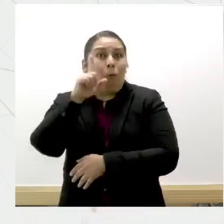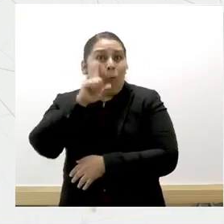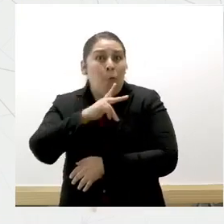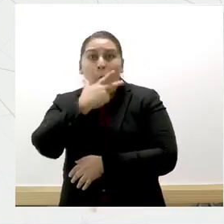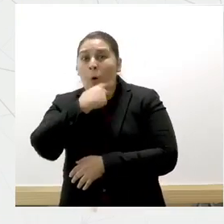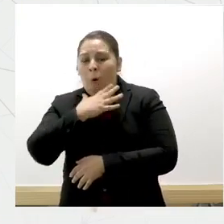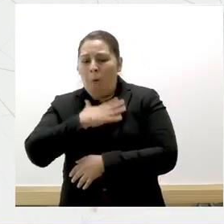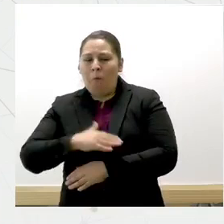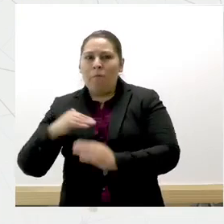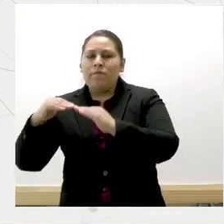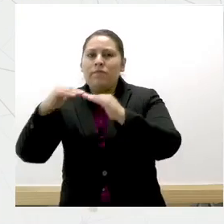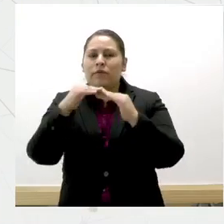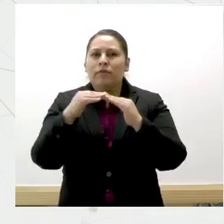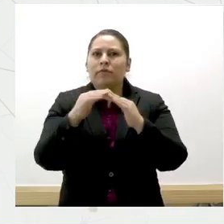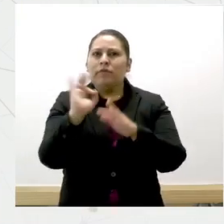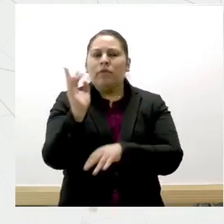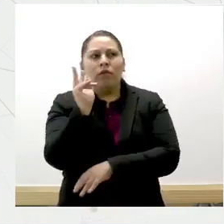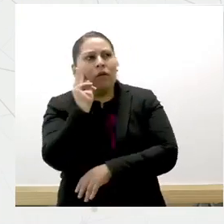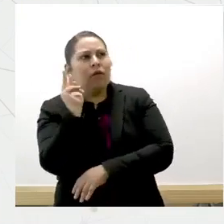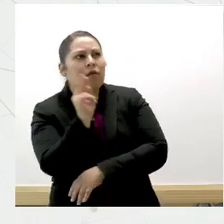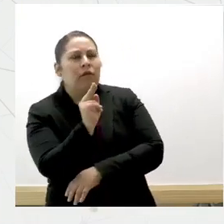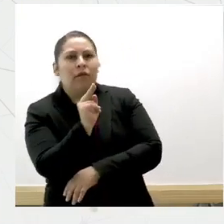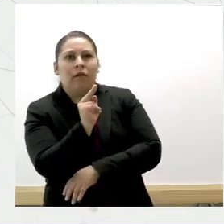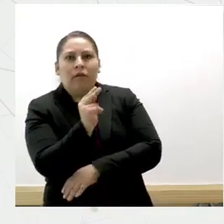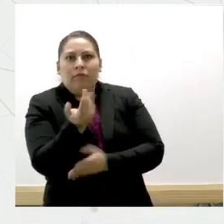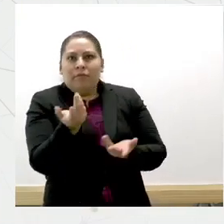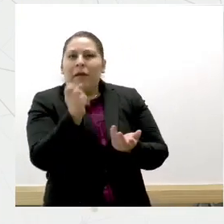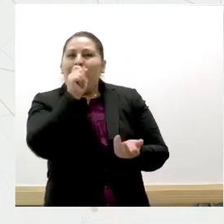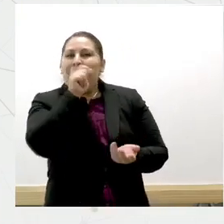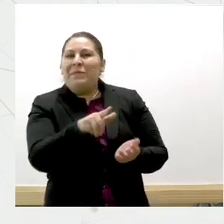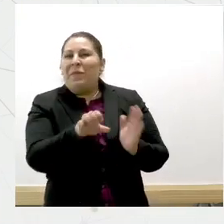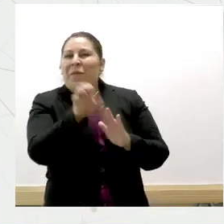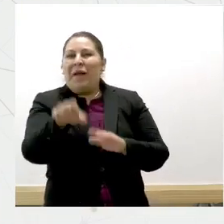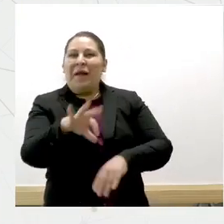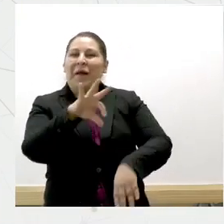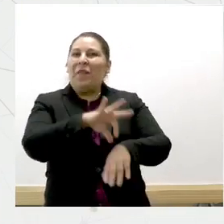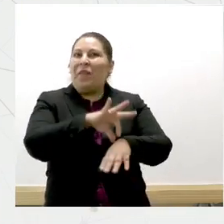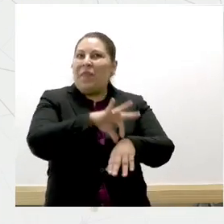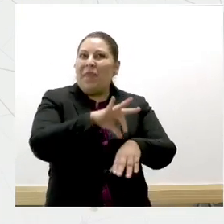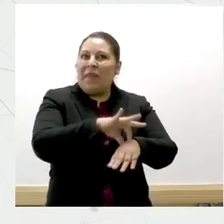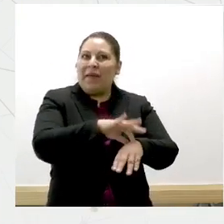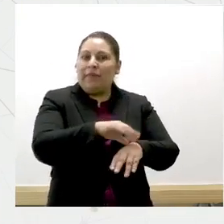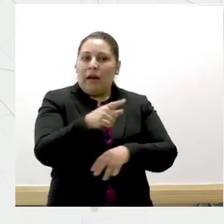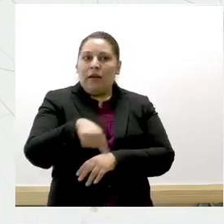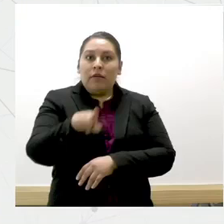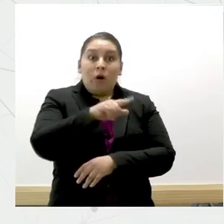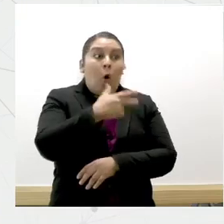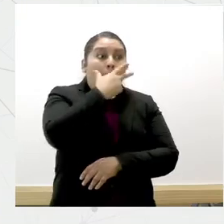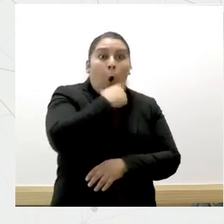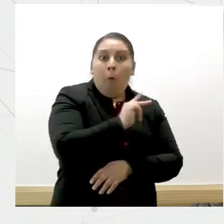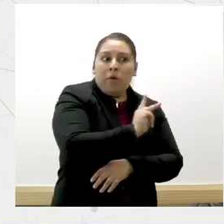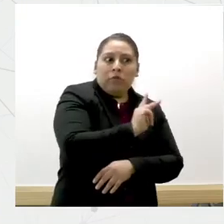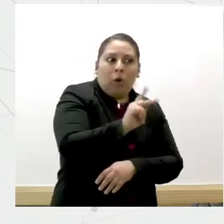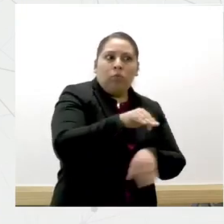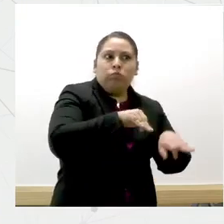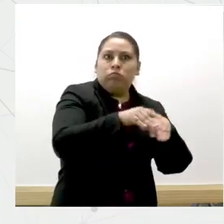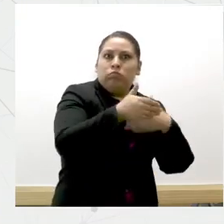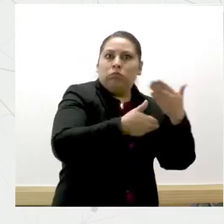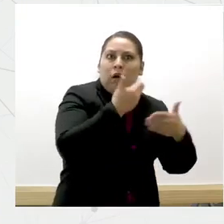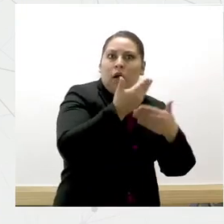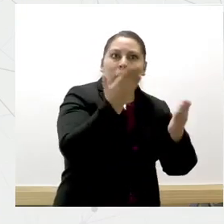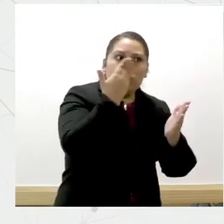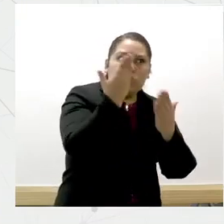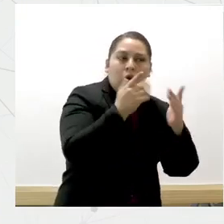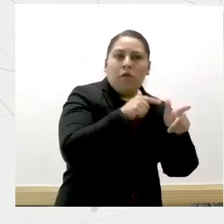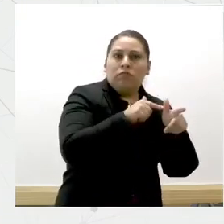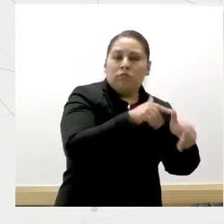mirada, pues, por ejemplo, es algo que se ha observado en la medicina, ¿no? El hecho de que las mujeres se hayan incorporado tan tarde al mundo de la medicina hace que el estudio del cuerpo